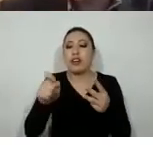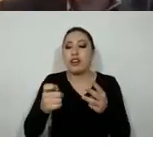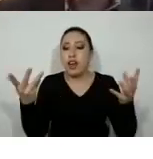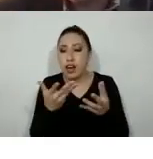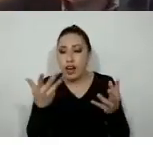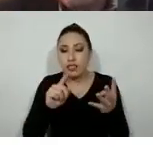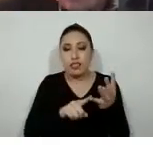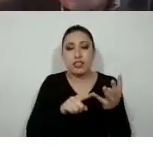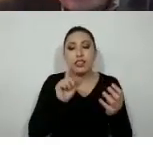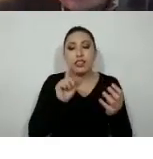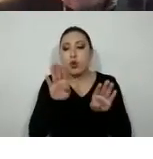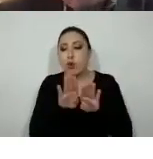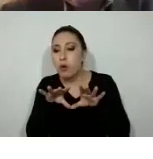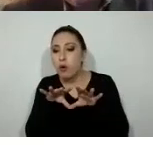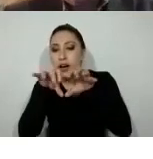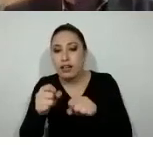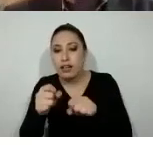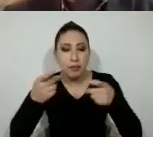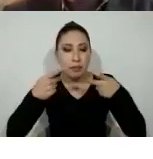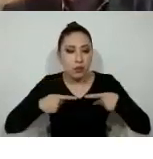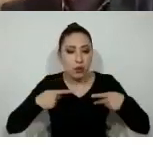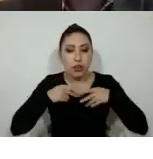circunstancia abordaron a la persona.